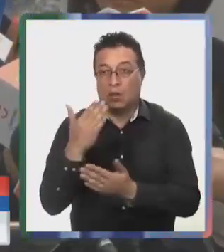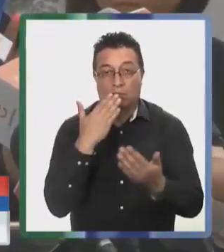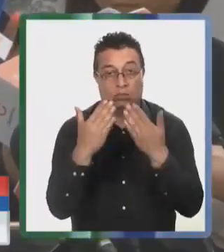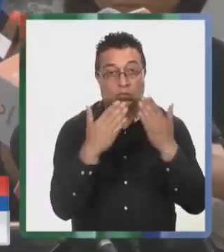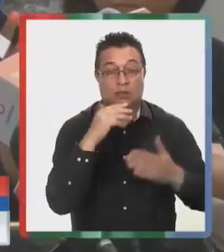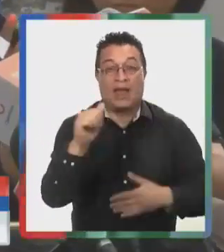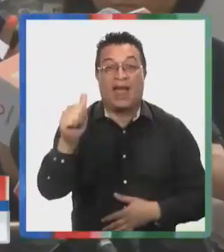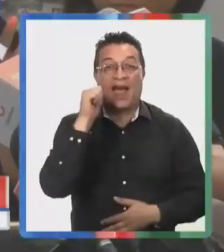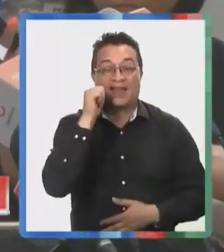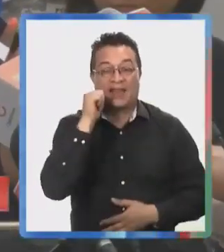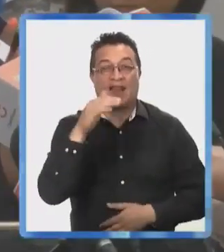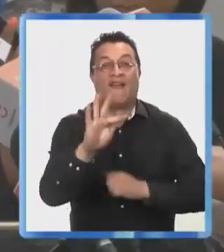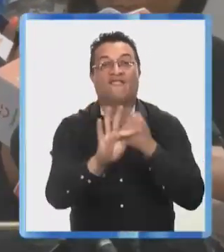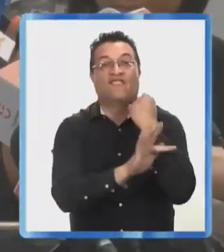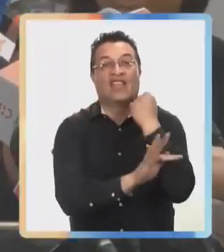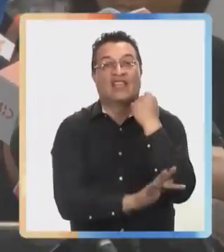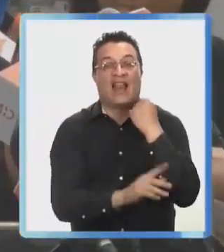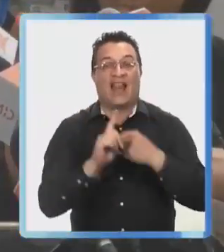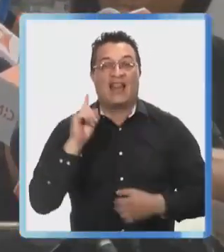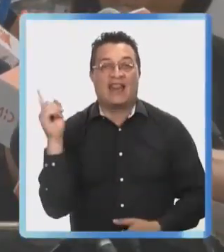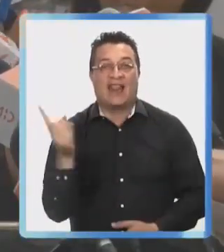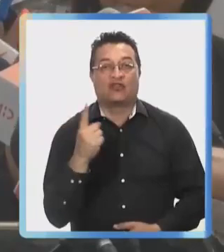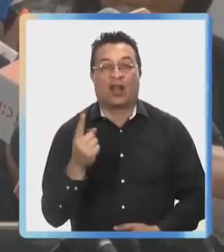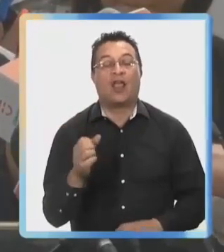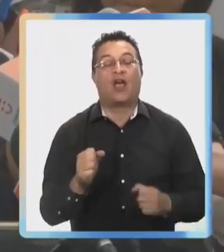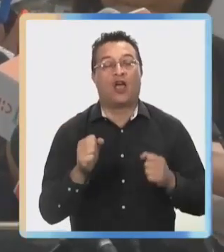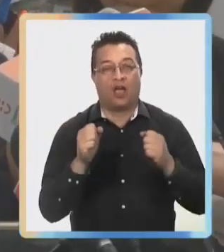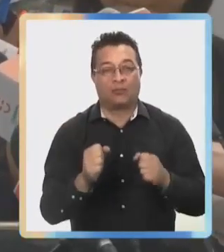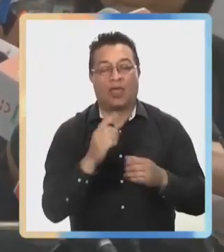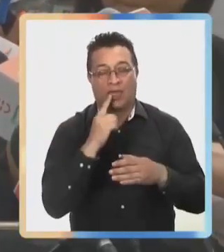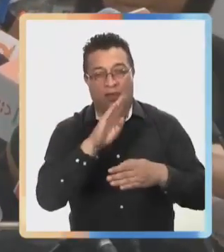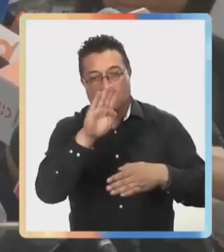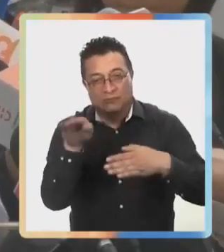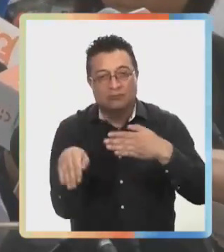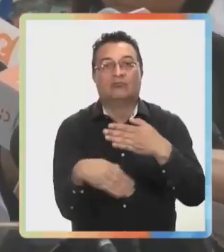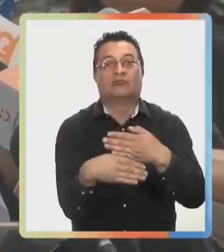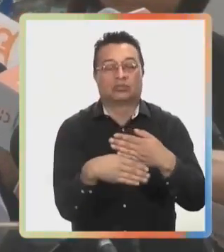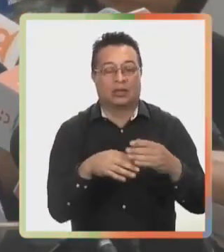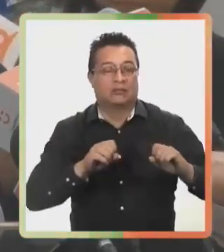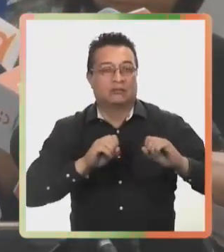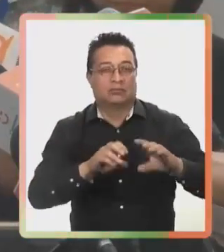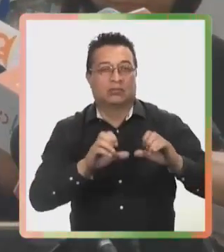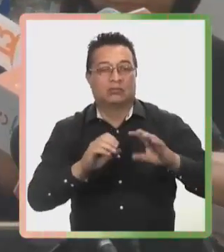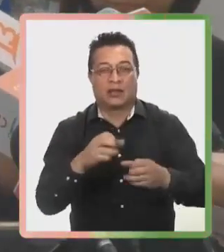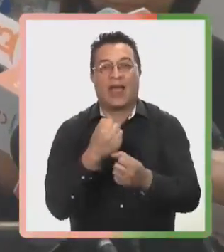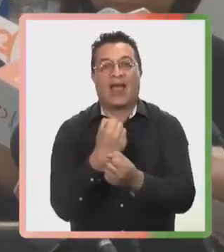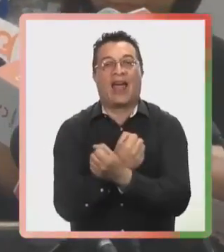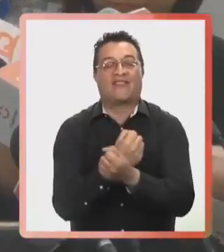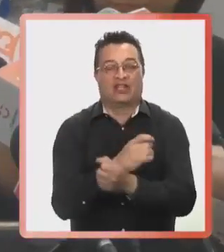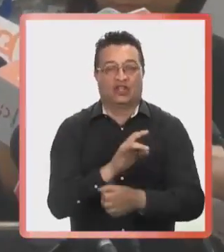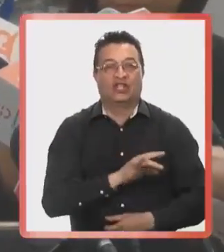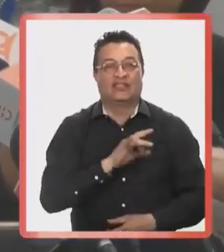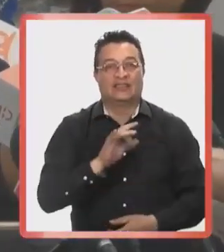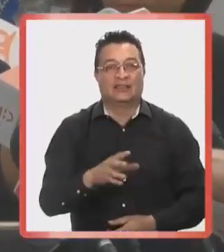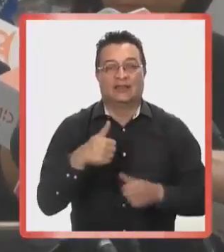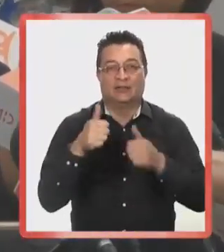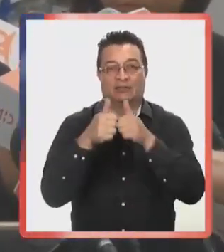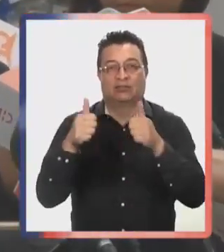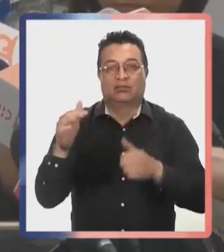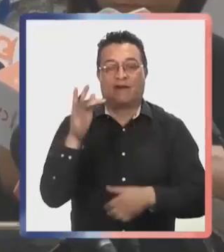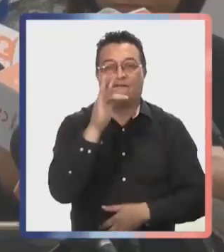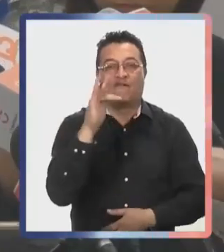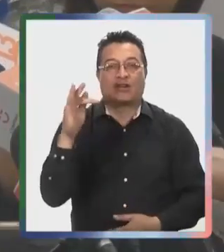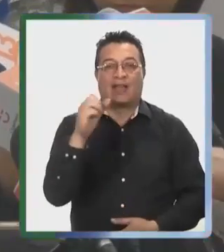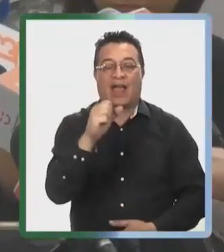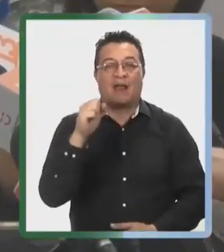una conversación que tuve el día de ayer con el fiscal nacional, poder complementar la capacitación que ha hecho Carabineros de Chile a los efectivos